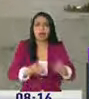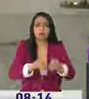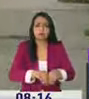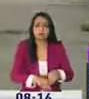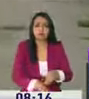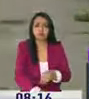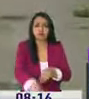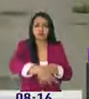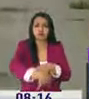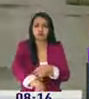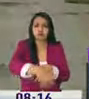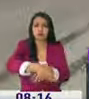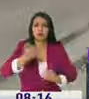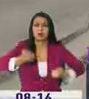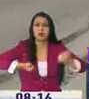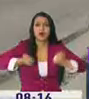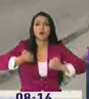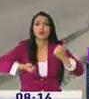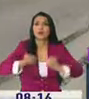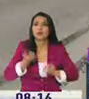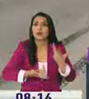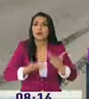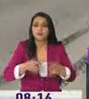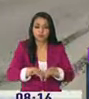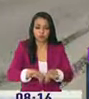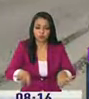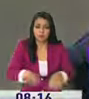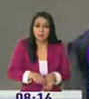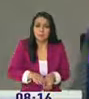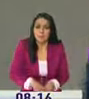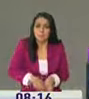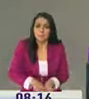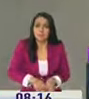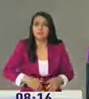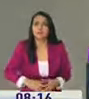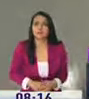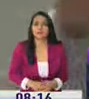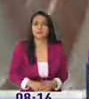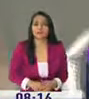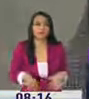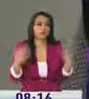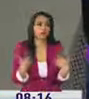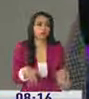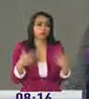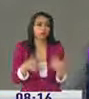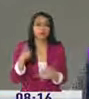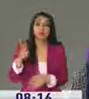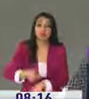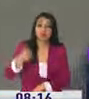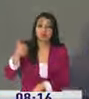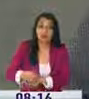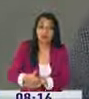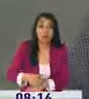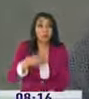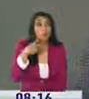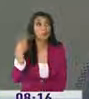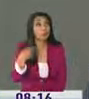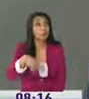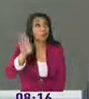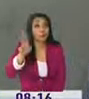porque al pasar los automotores presionan la tubería que tiene el daño. Uy, ni hablar de las autoridades. Cuando